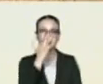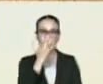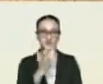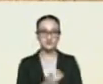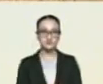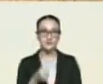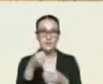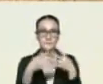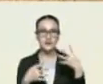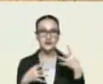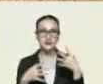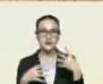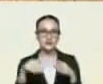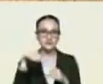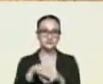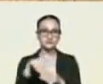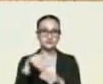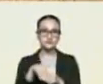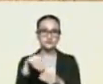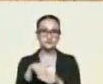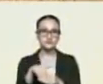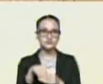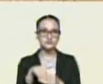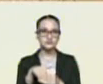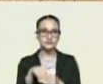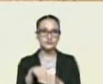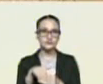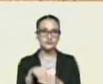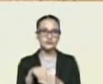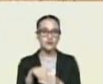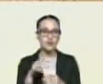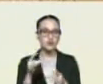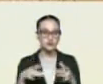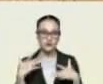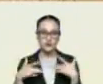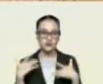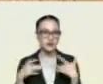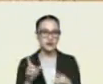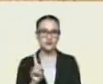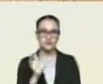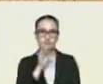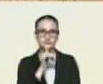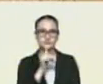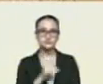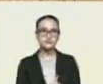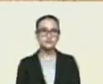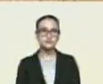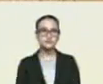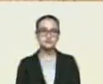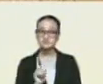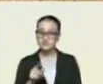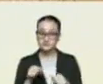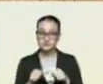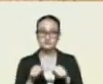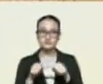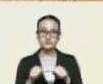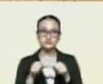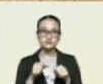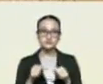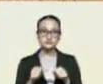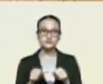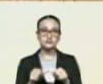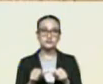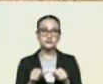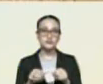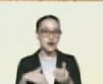del material electoral. Por supuesto, no es mucha la actividad que ya nos queda, pero la vamos a continuar